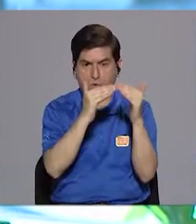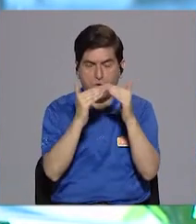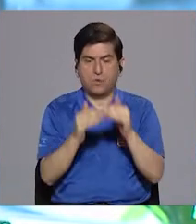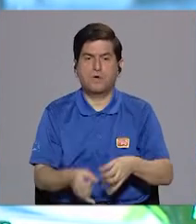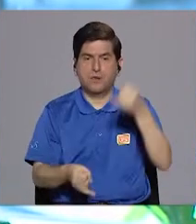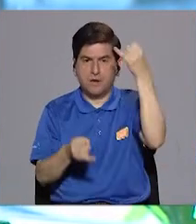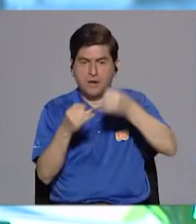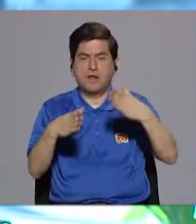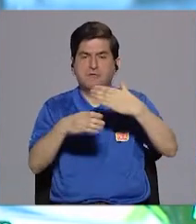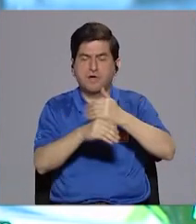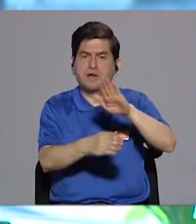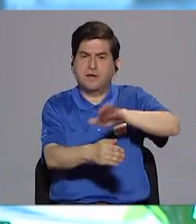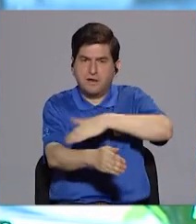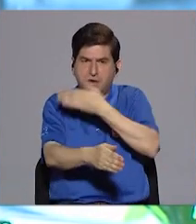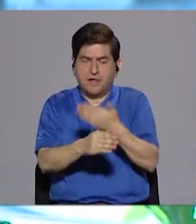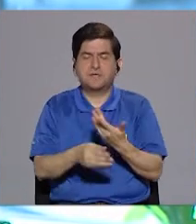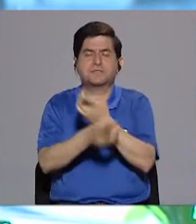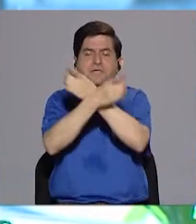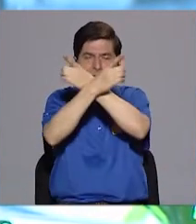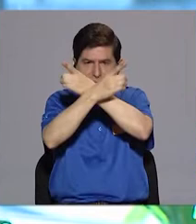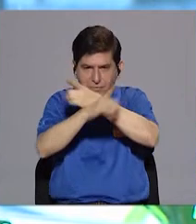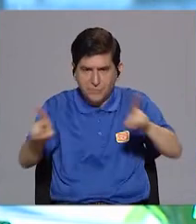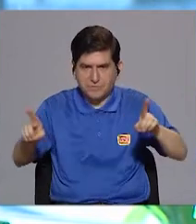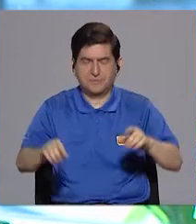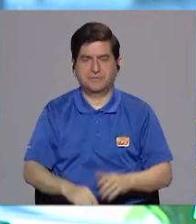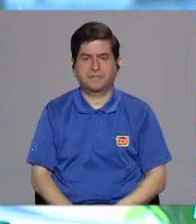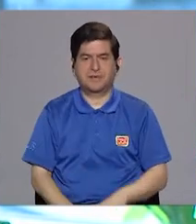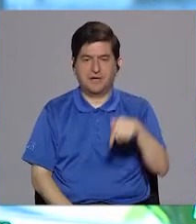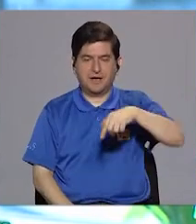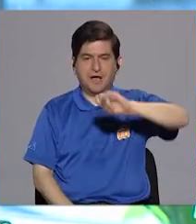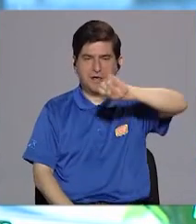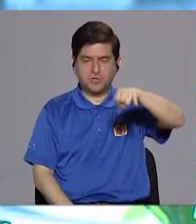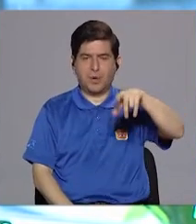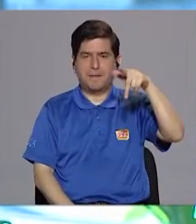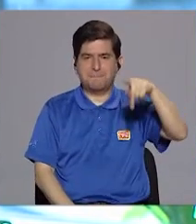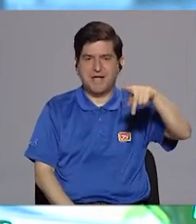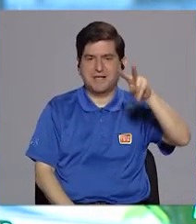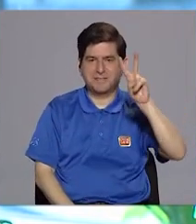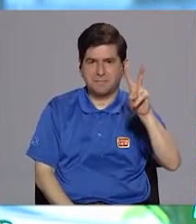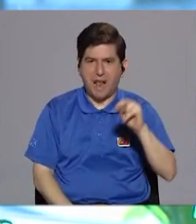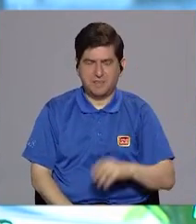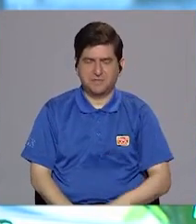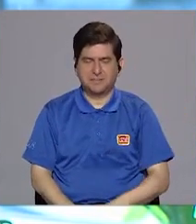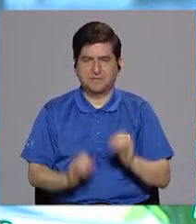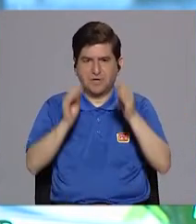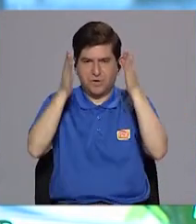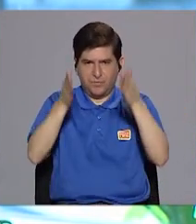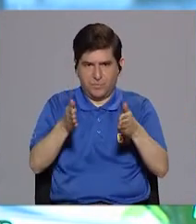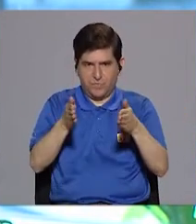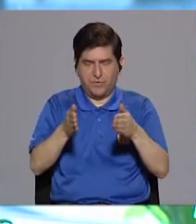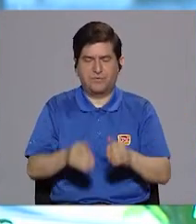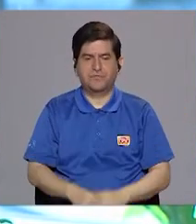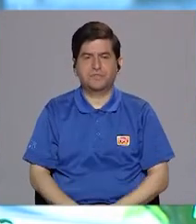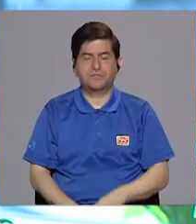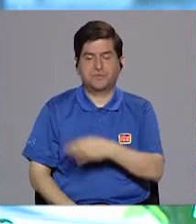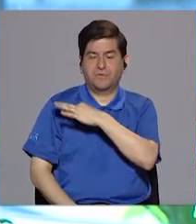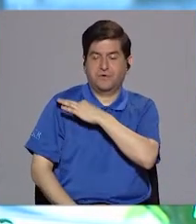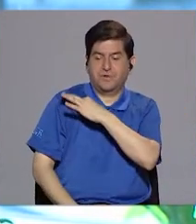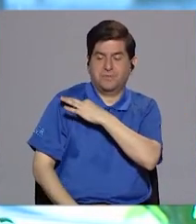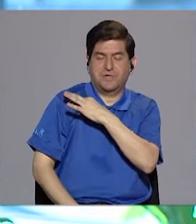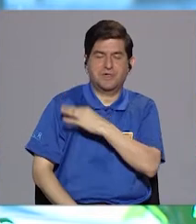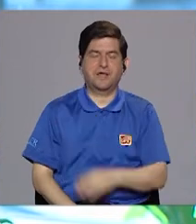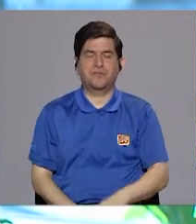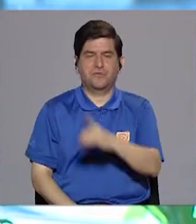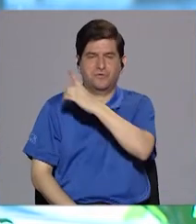lo que hace la música, que es democracia. Estamos con Joan Pallés Valls, profesor invitado,